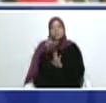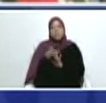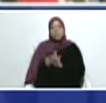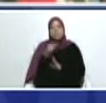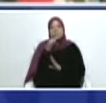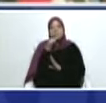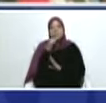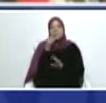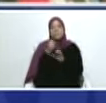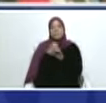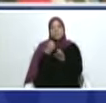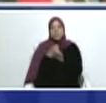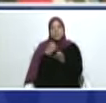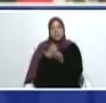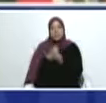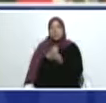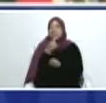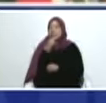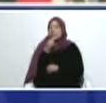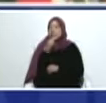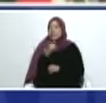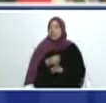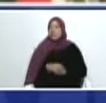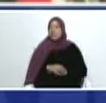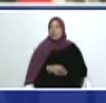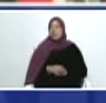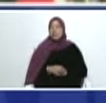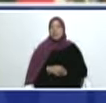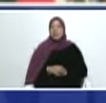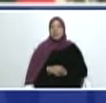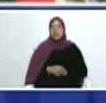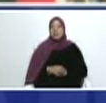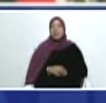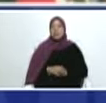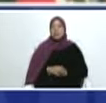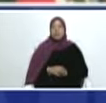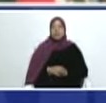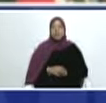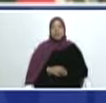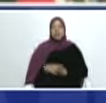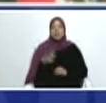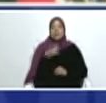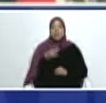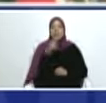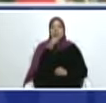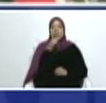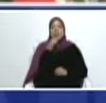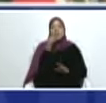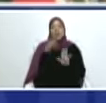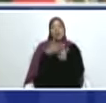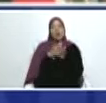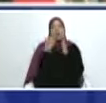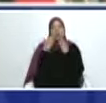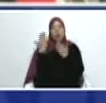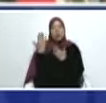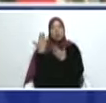también lo vi ahí, en la toma. Merry Maldonado también estuvo por allá. Bueno,